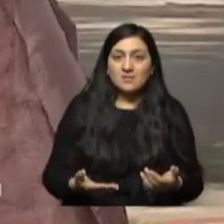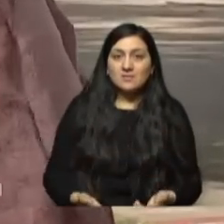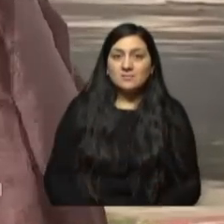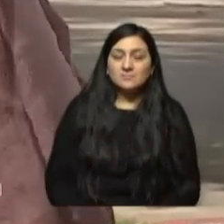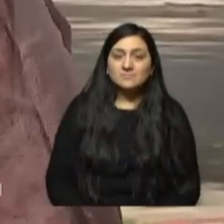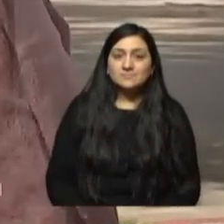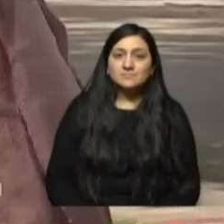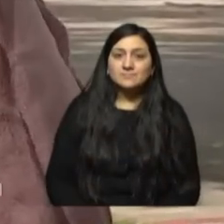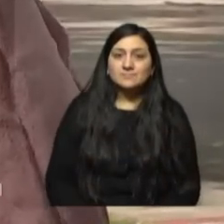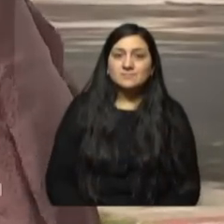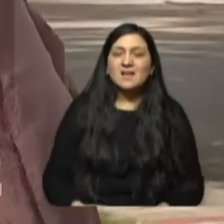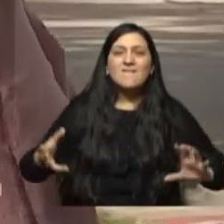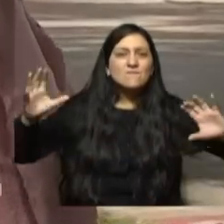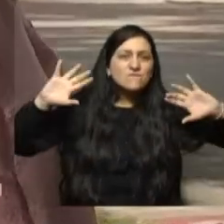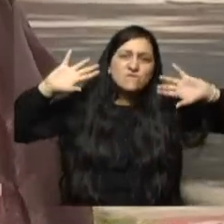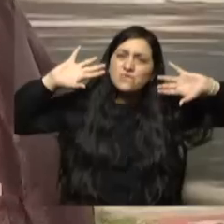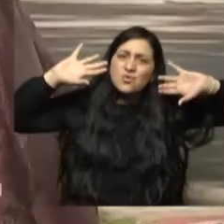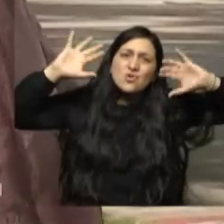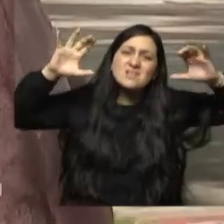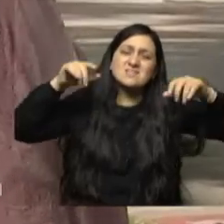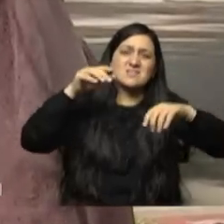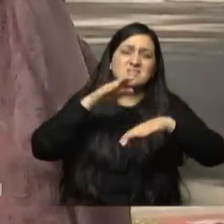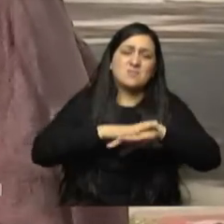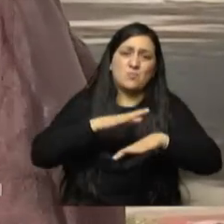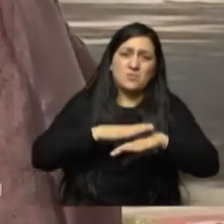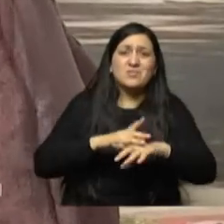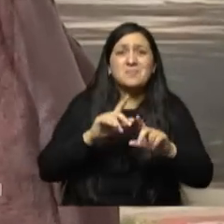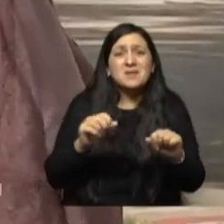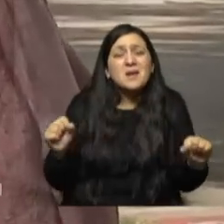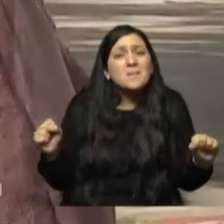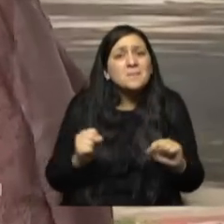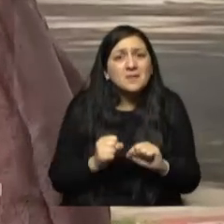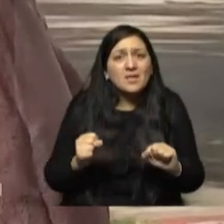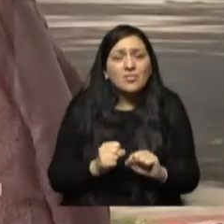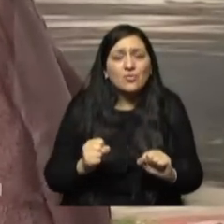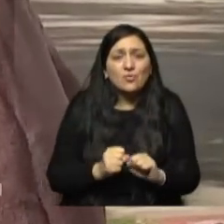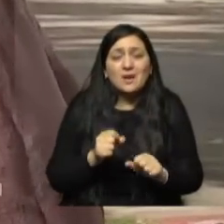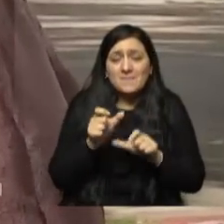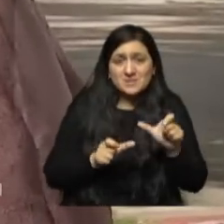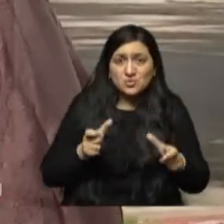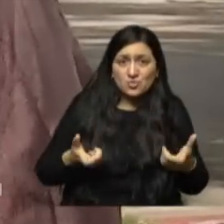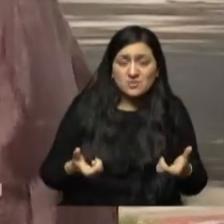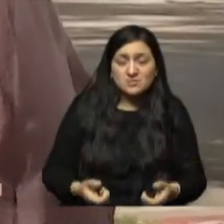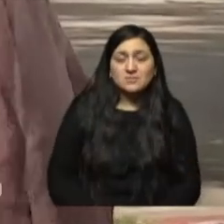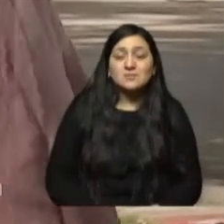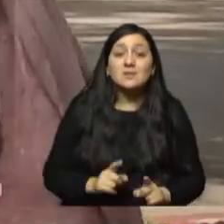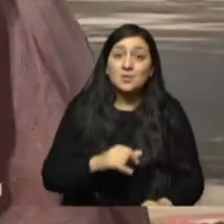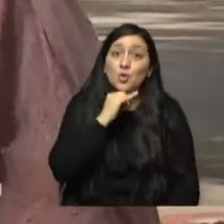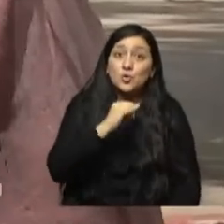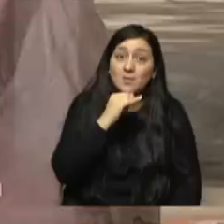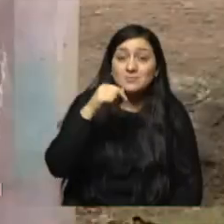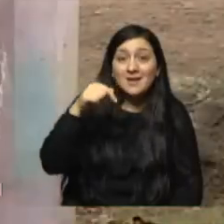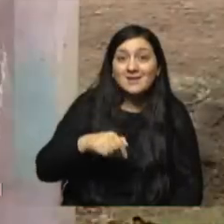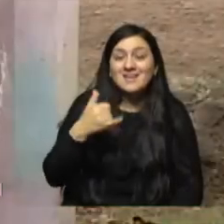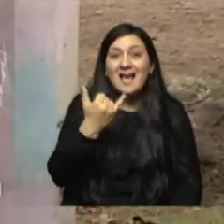¿cómo te iba a decir? La violencia que se vivía en ese momento y el temor que se generaba en las personas. Algo que hablábamos, aquí hay